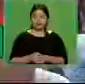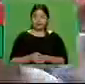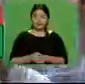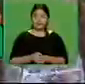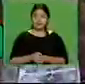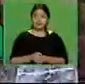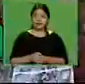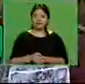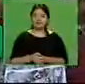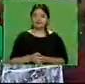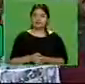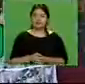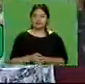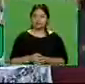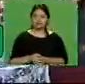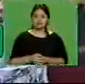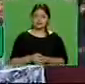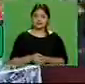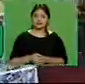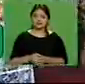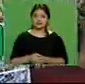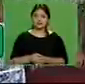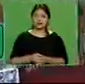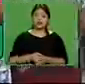¿Dónde tenemos